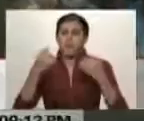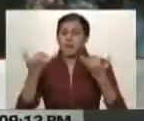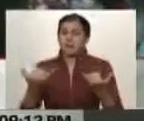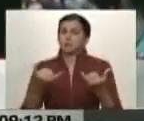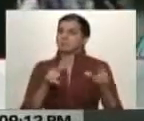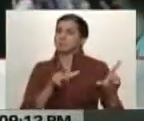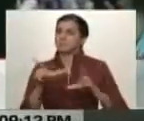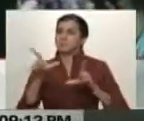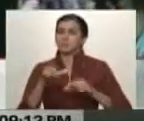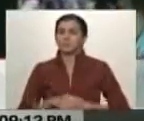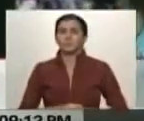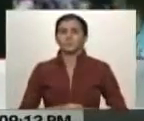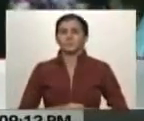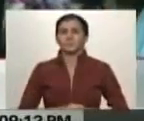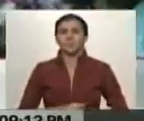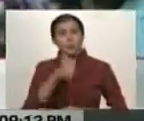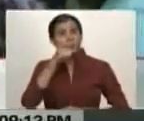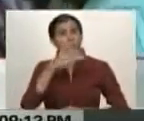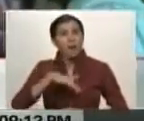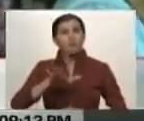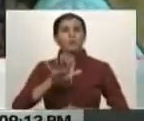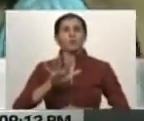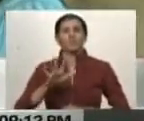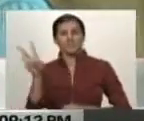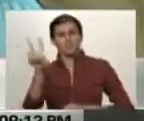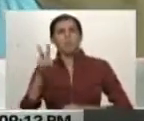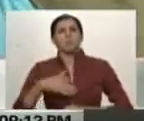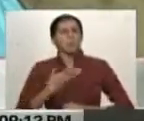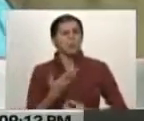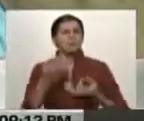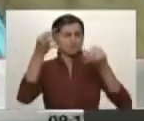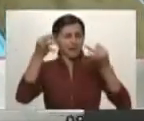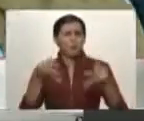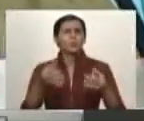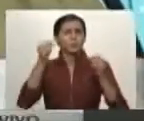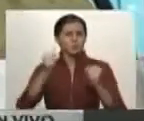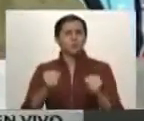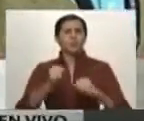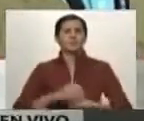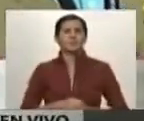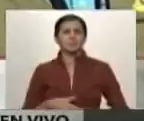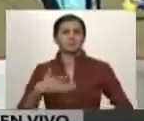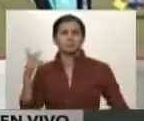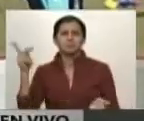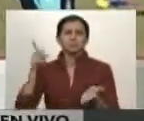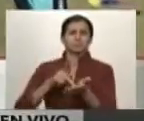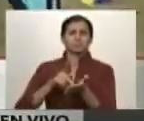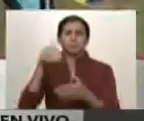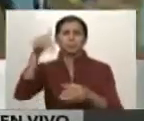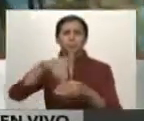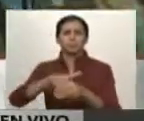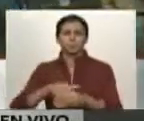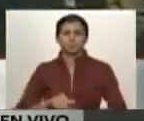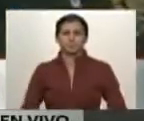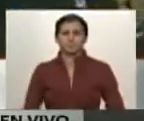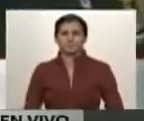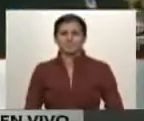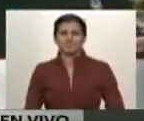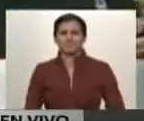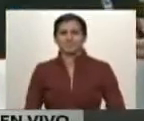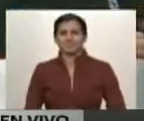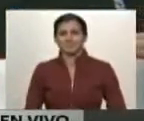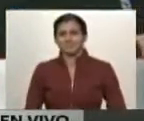para que el pueblo venezolano pueda de manera segura ejercer su derecho al sufragio